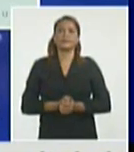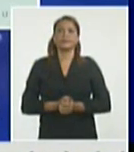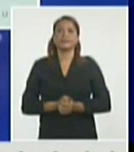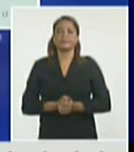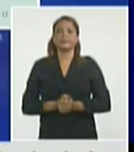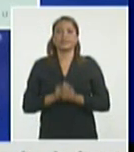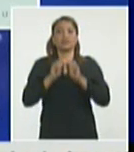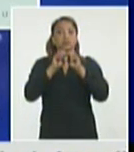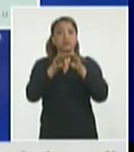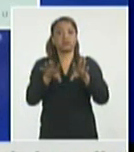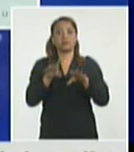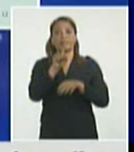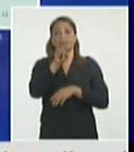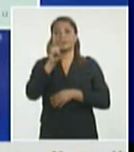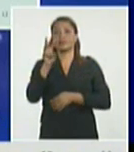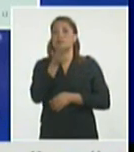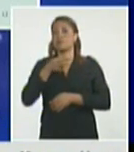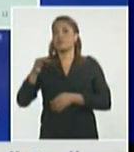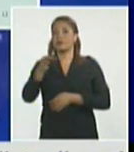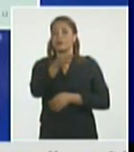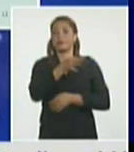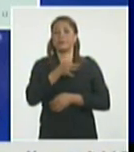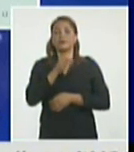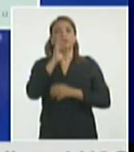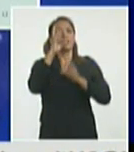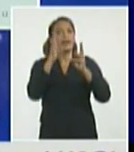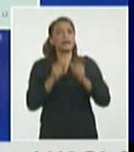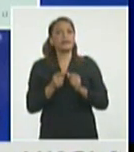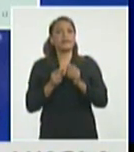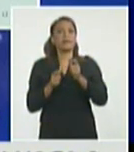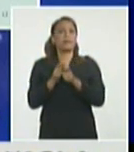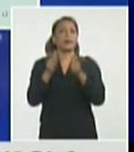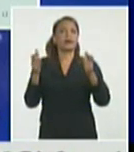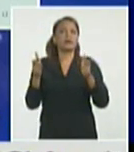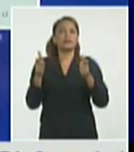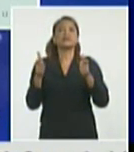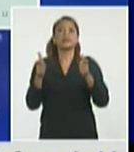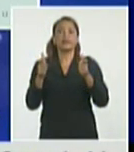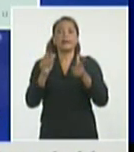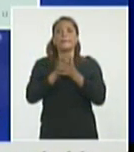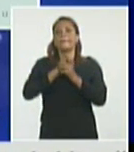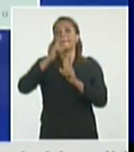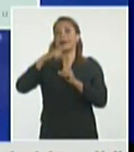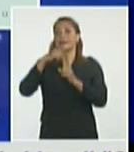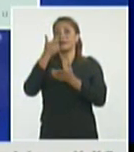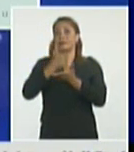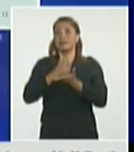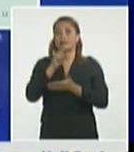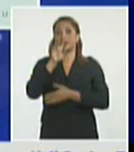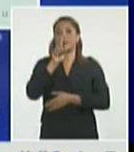Dispersos también en sus 13 municipios y las cifras mayores ayer en Matanzas